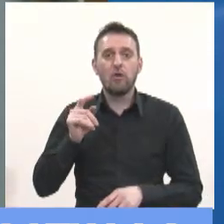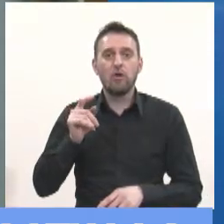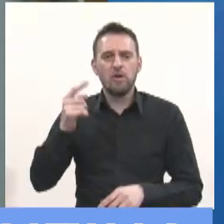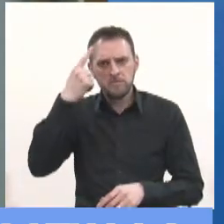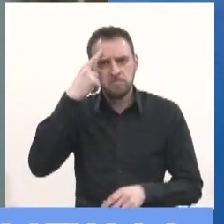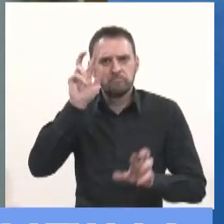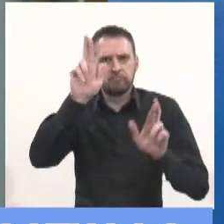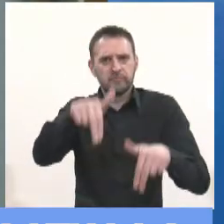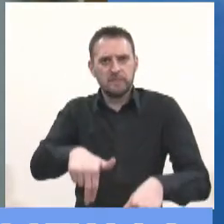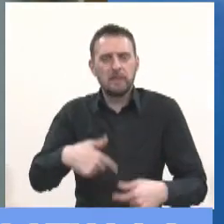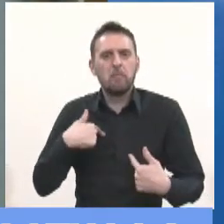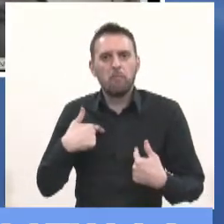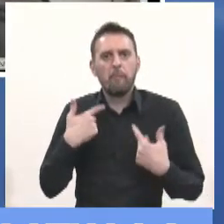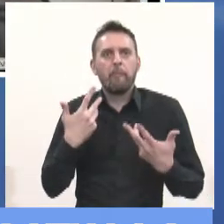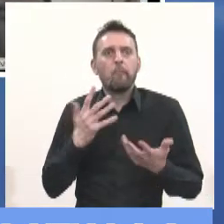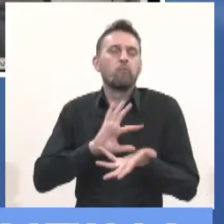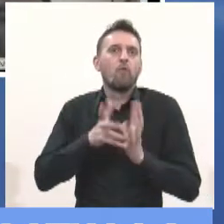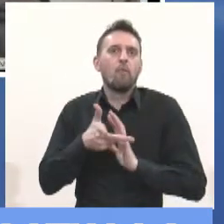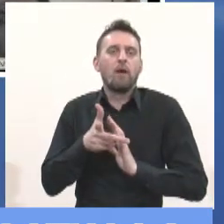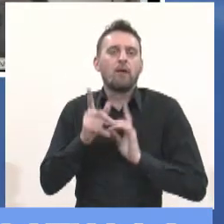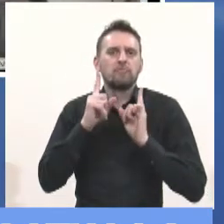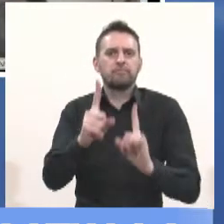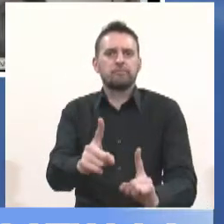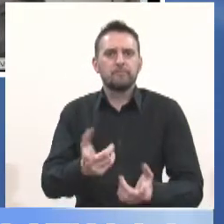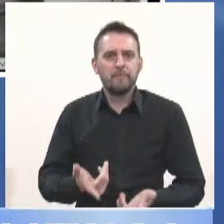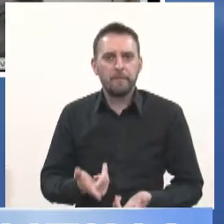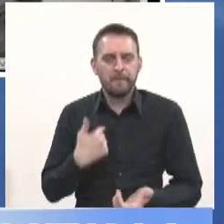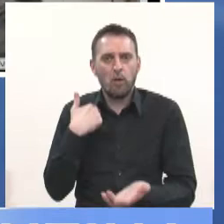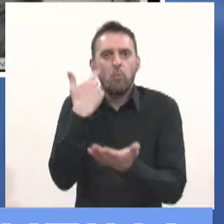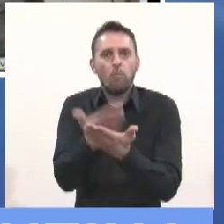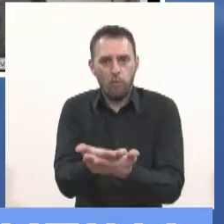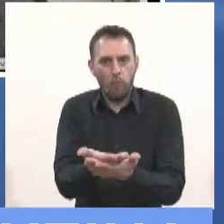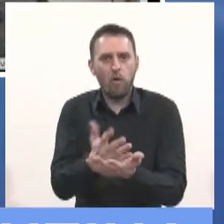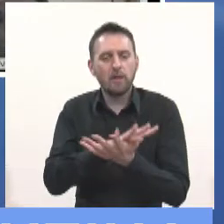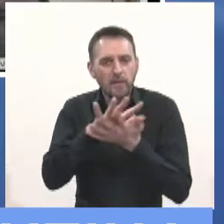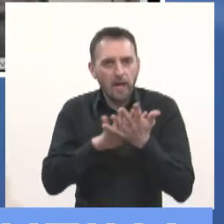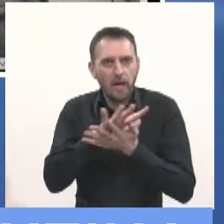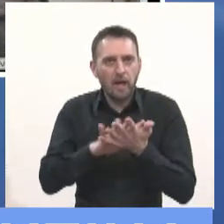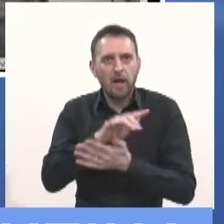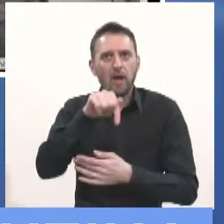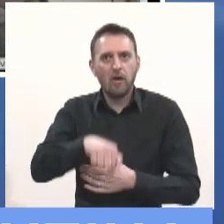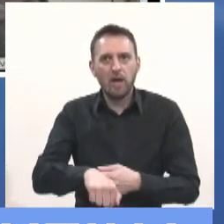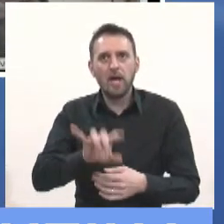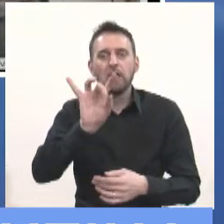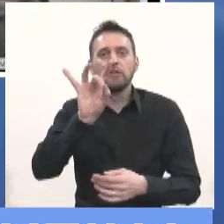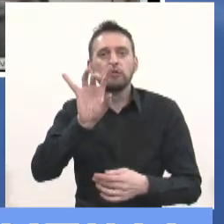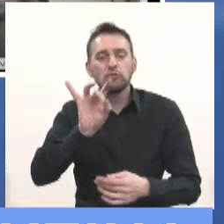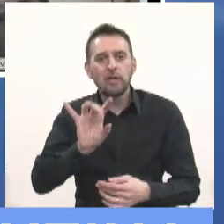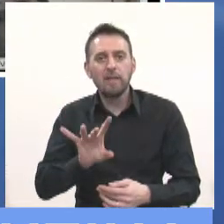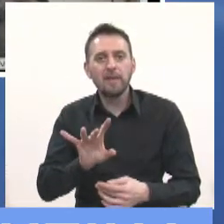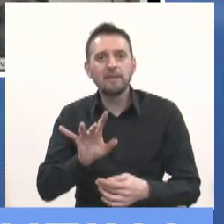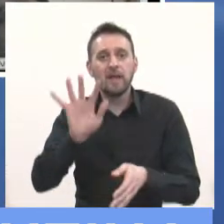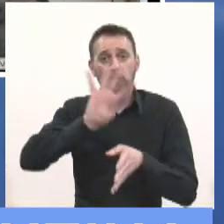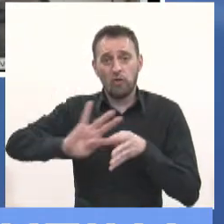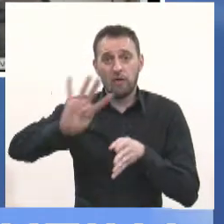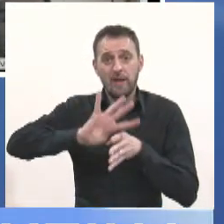sensato, sostenible, como se dice, lo que la propuesta que se está llevando adelante, no solo con la deuda